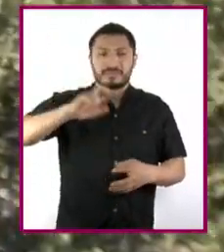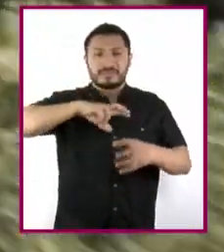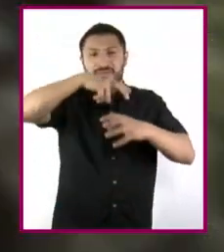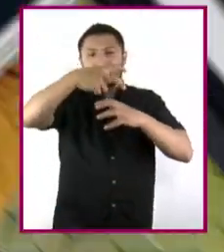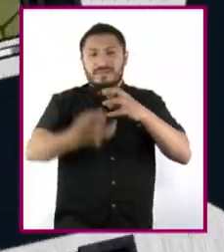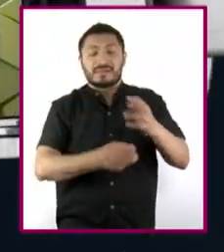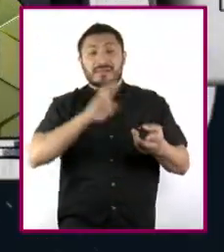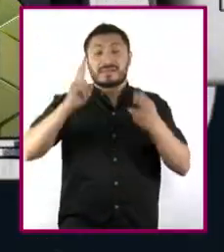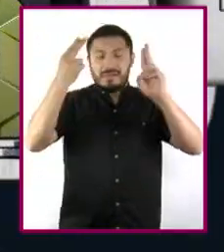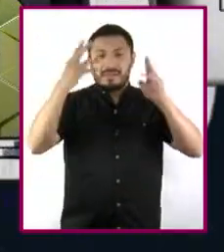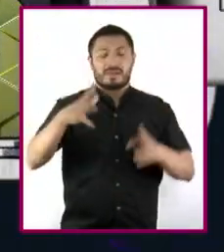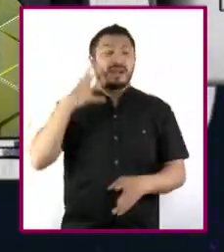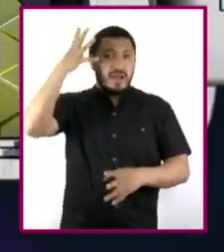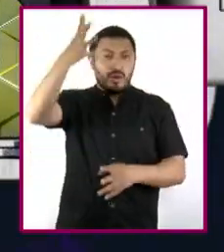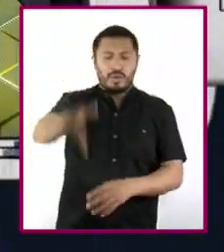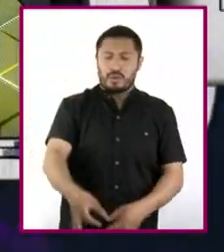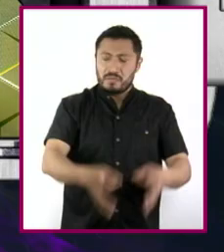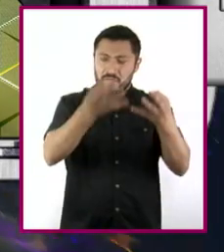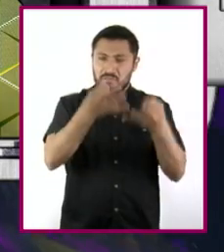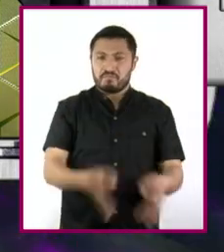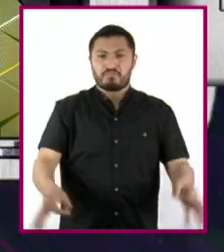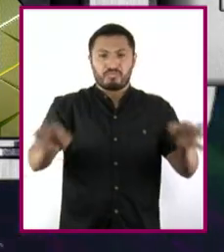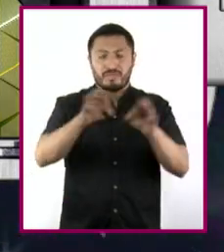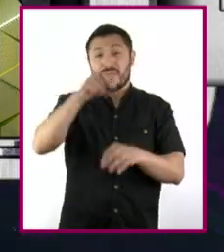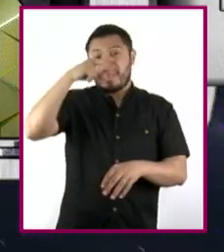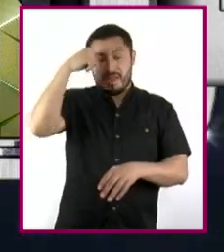tener un futuro muy prometedor, no solamente en México, sino en todo el mundo.